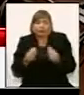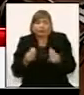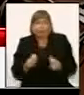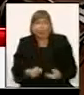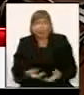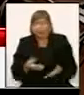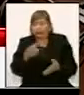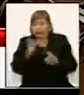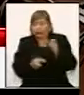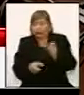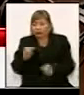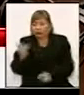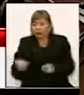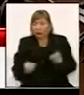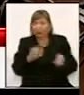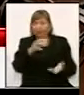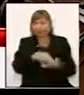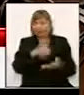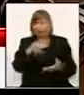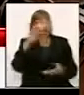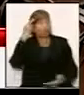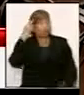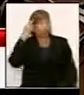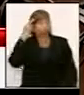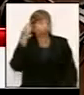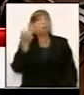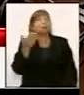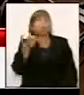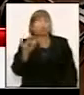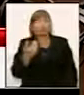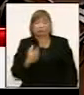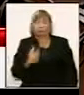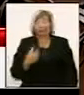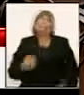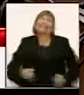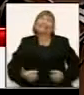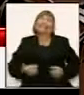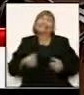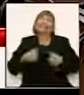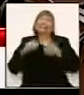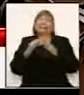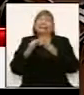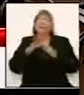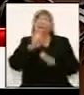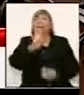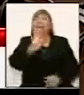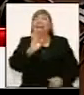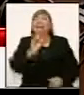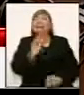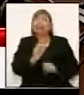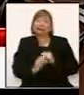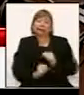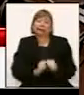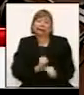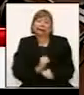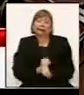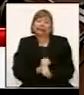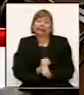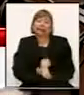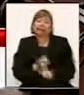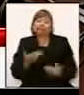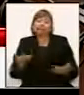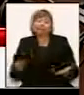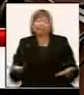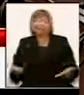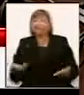La población, y lo dice con razón, porque viven 40 años este problema, está señalando de